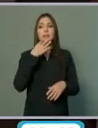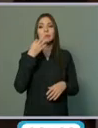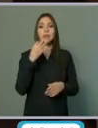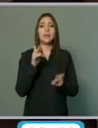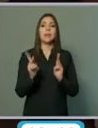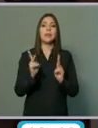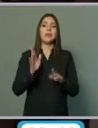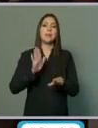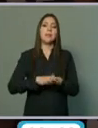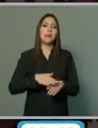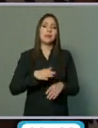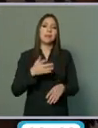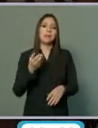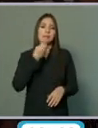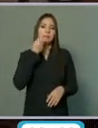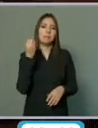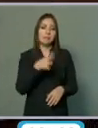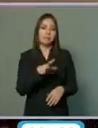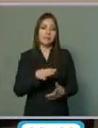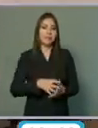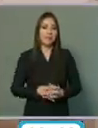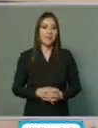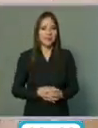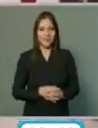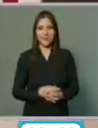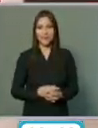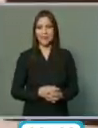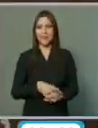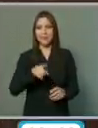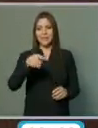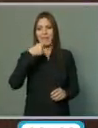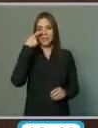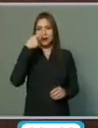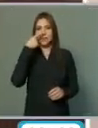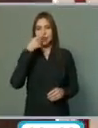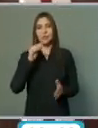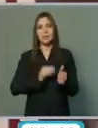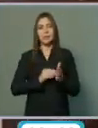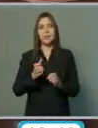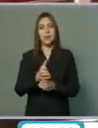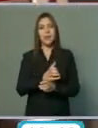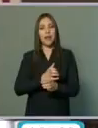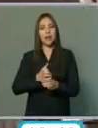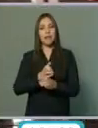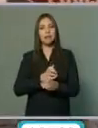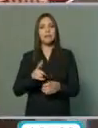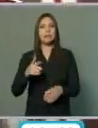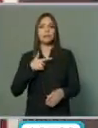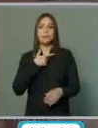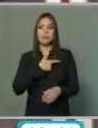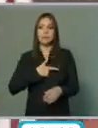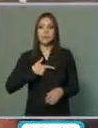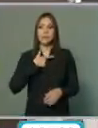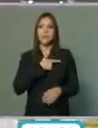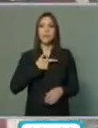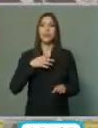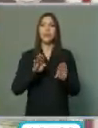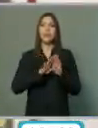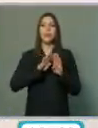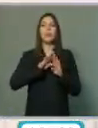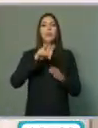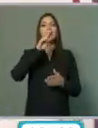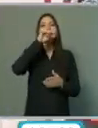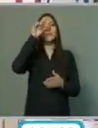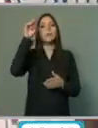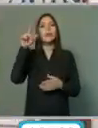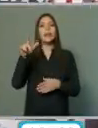plática mejor, ¿no? Bueno, y huele todo esto a café. Miren, me encanta el tipo de